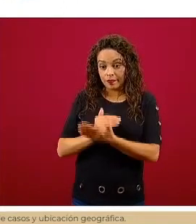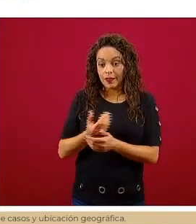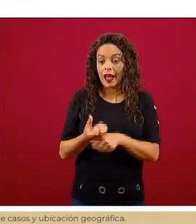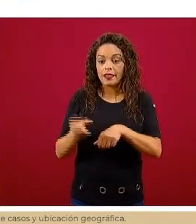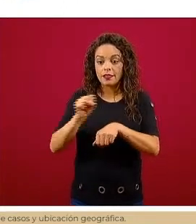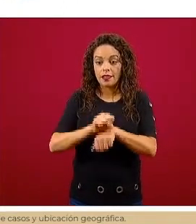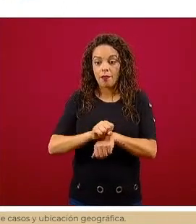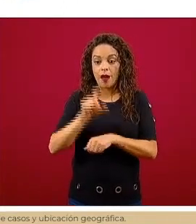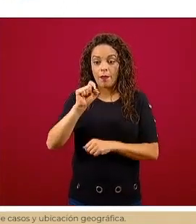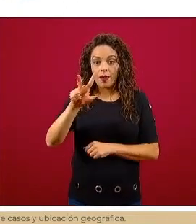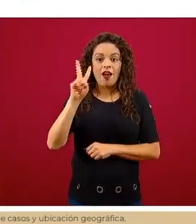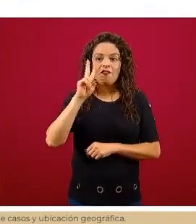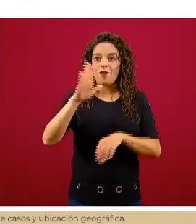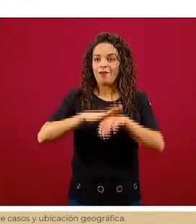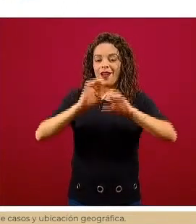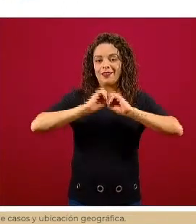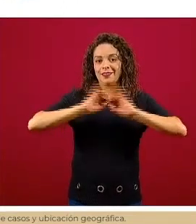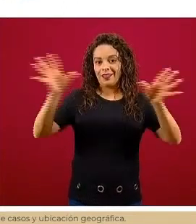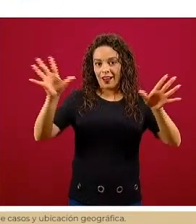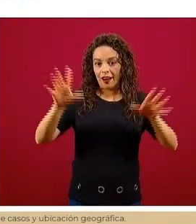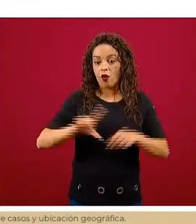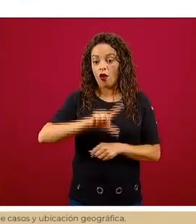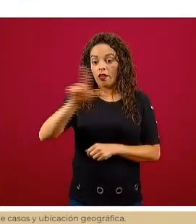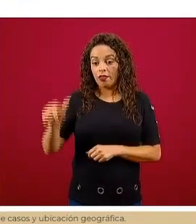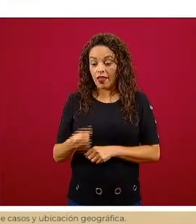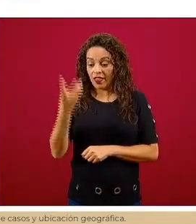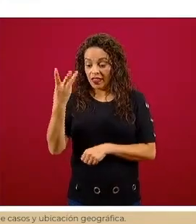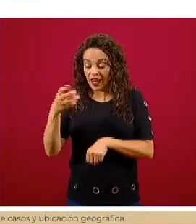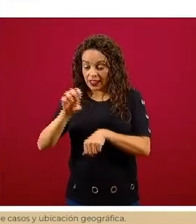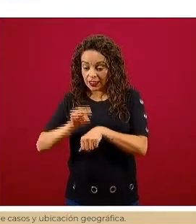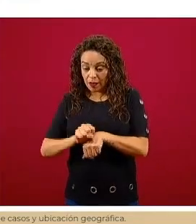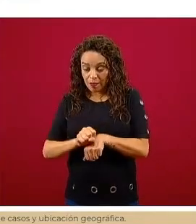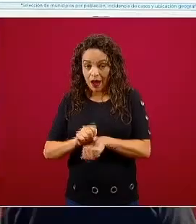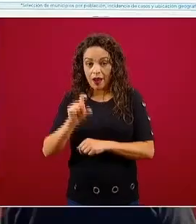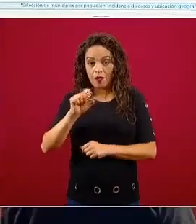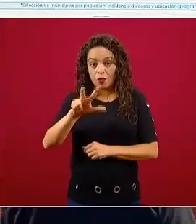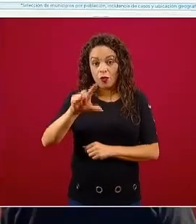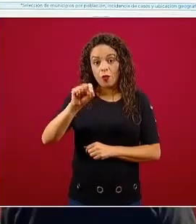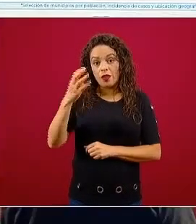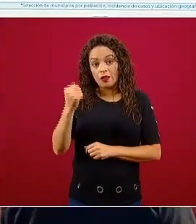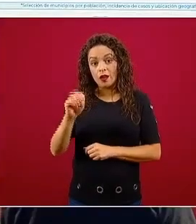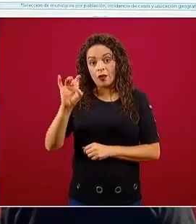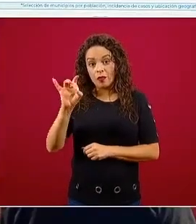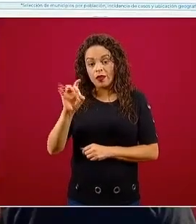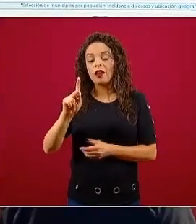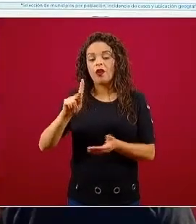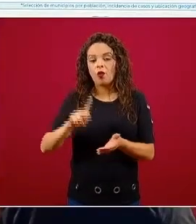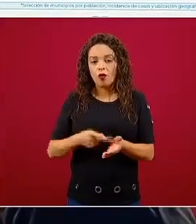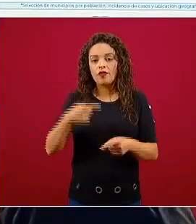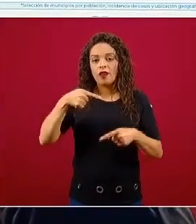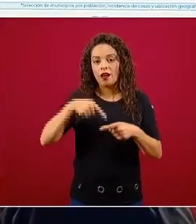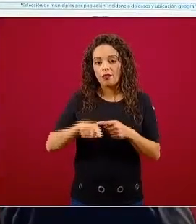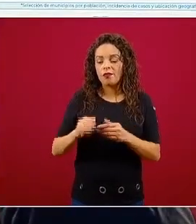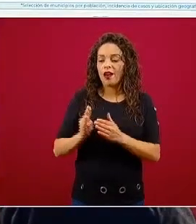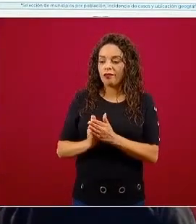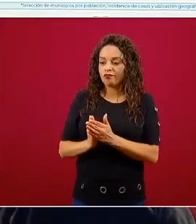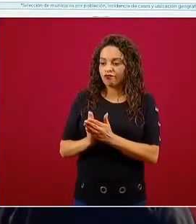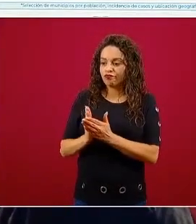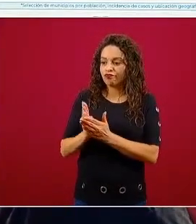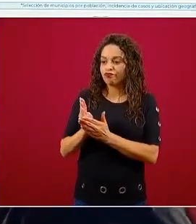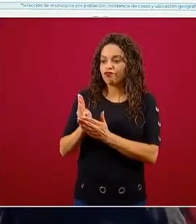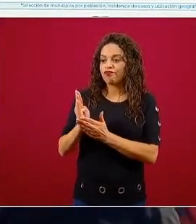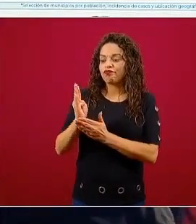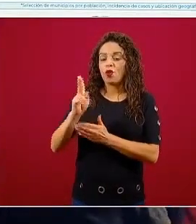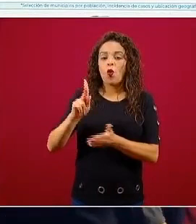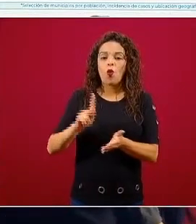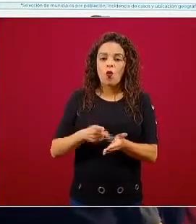Sin embargo, vean cómo las últimas 3 semanas, 28 y 29, 30, Jiutepec inicia nuevamente con una tendencia